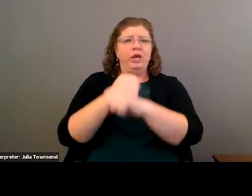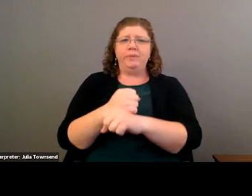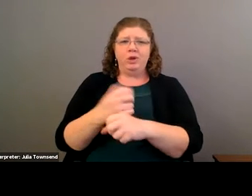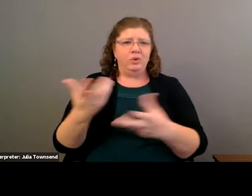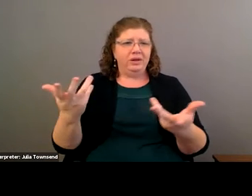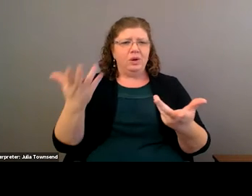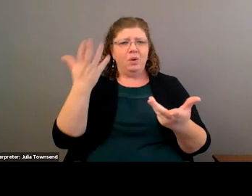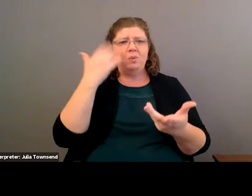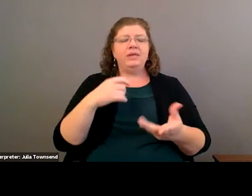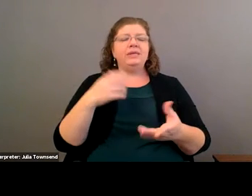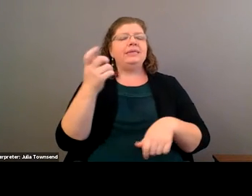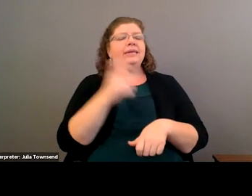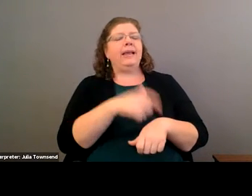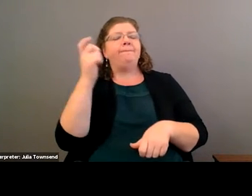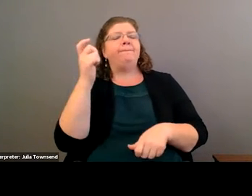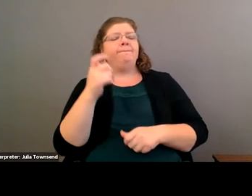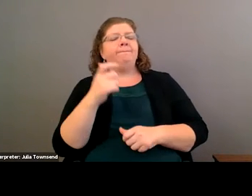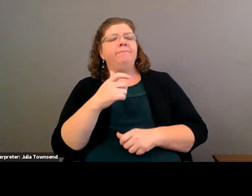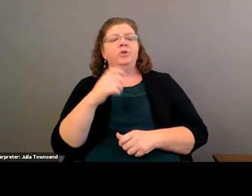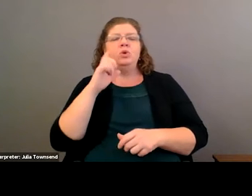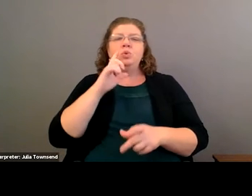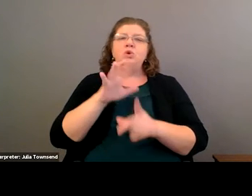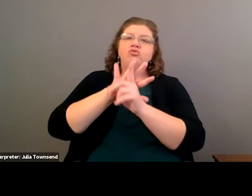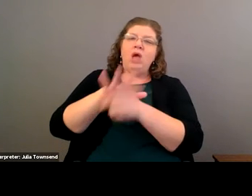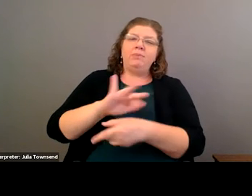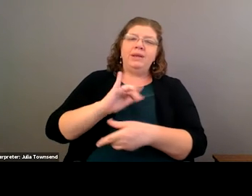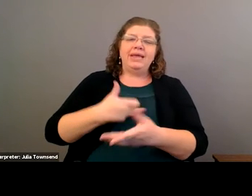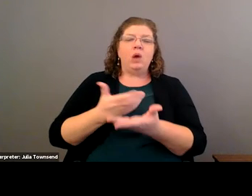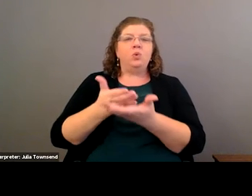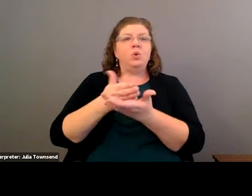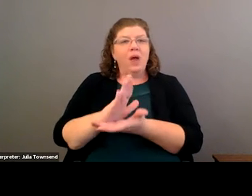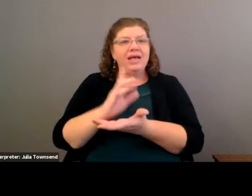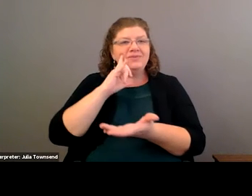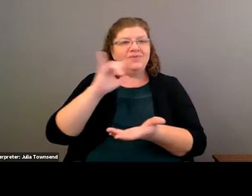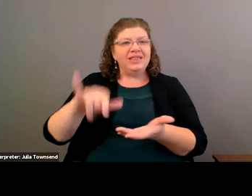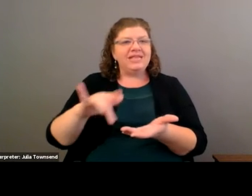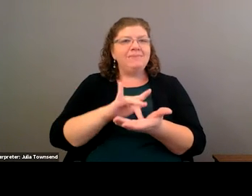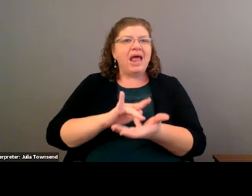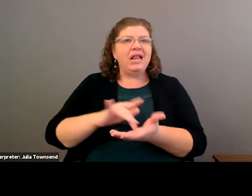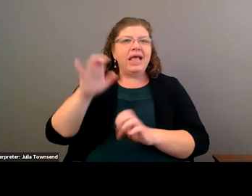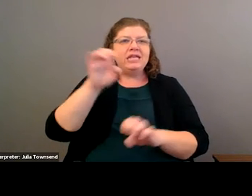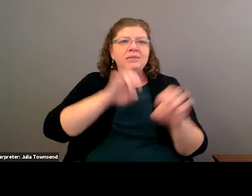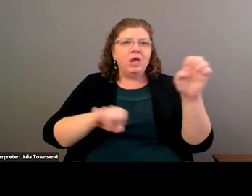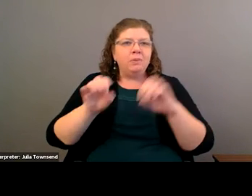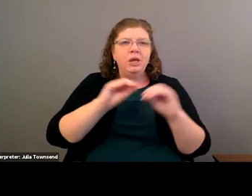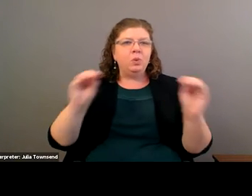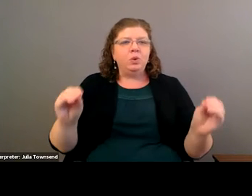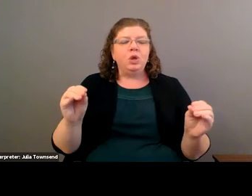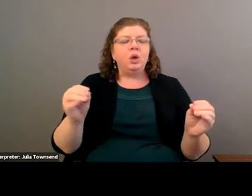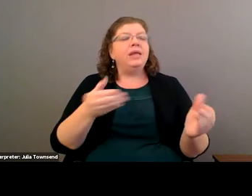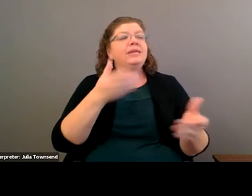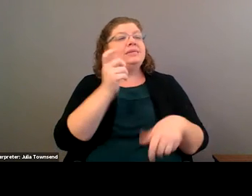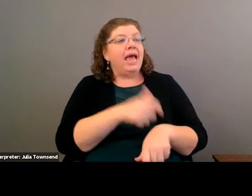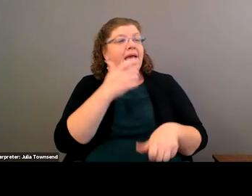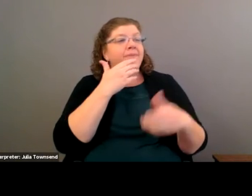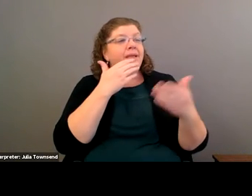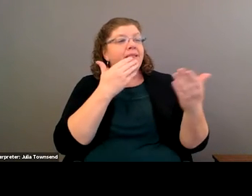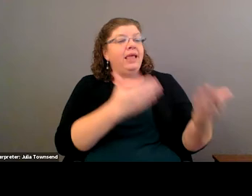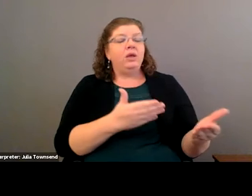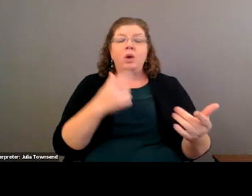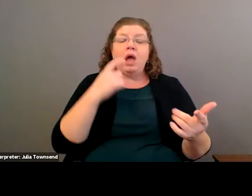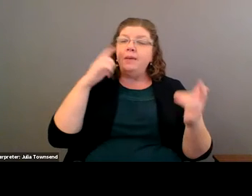a la inmunidad. No sé por qué van a considerar ir en contra de nuestros derechos por